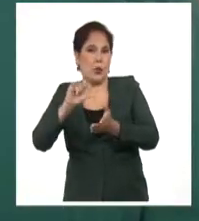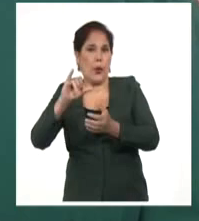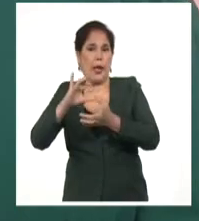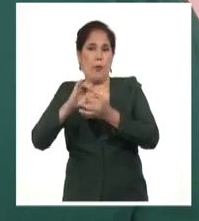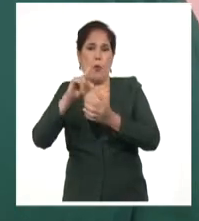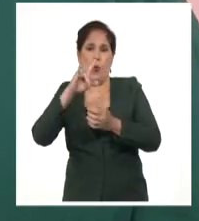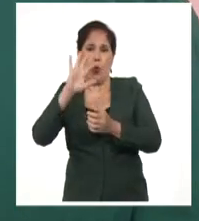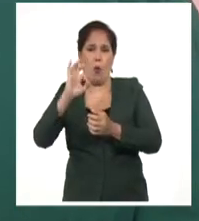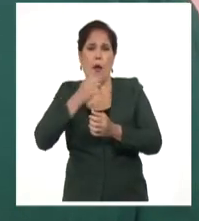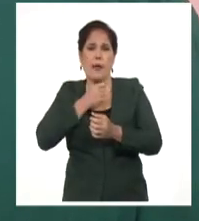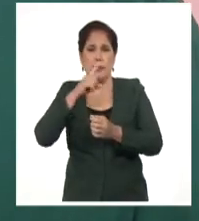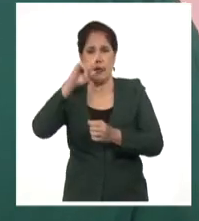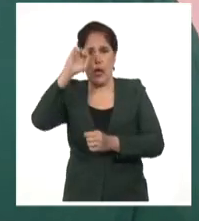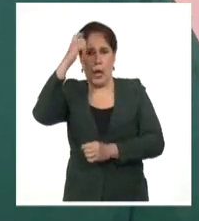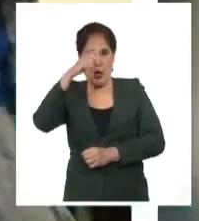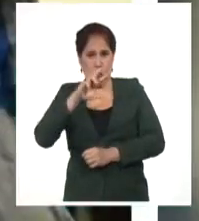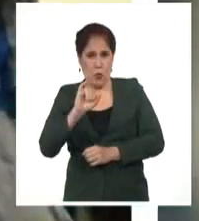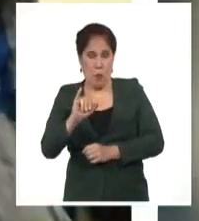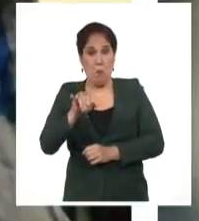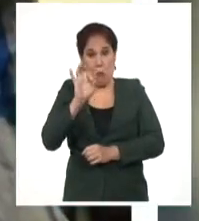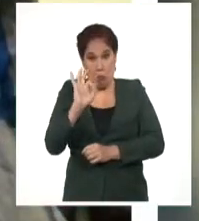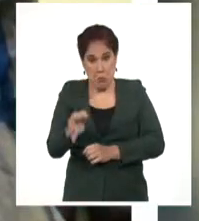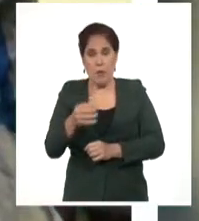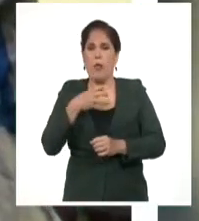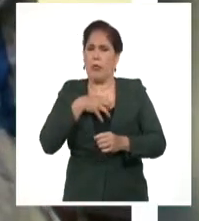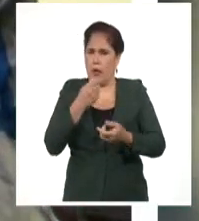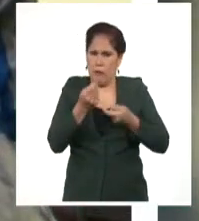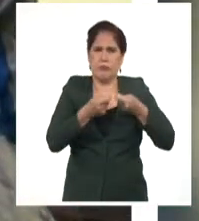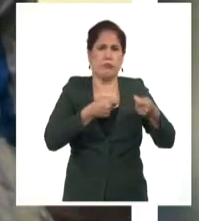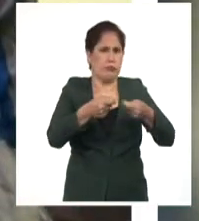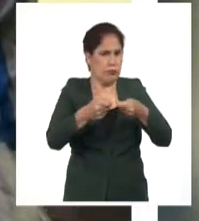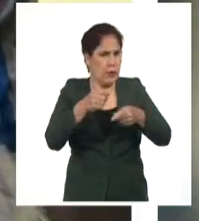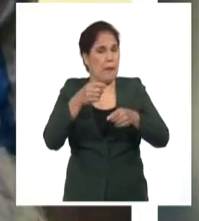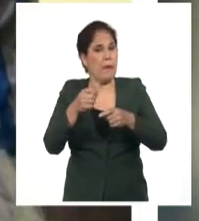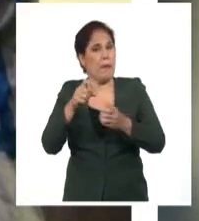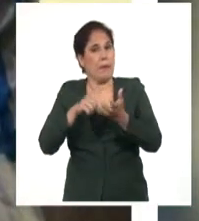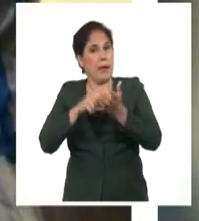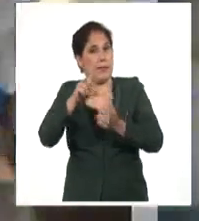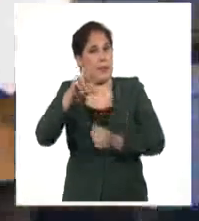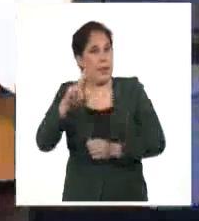conforman, producen, registrarán y comercializarán el PCR cubano.